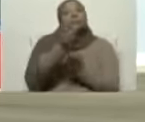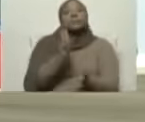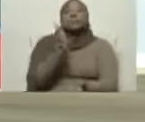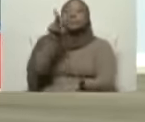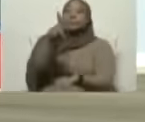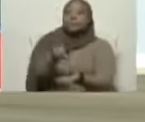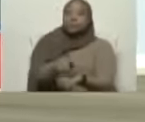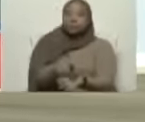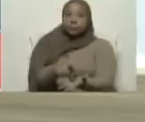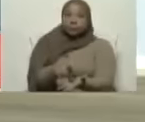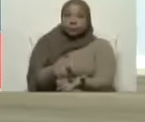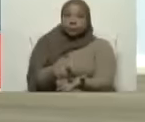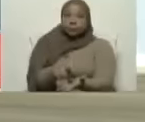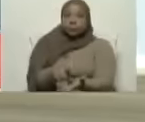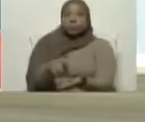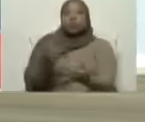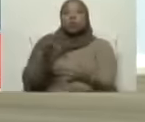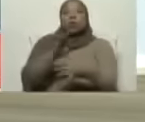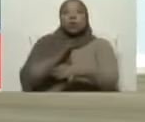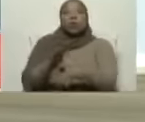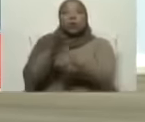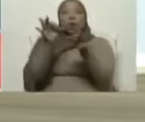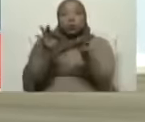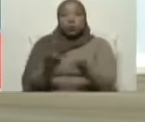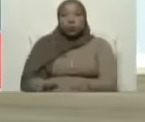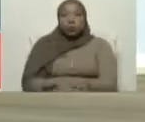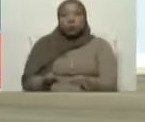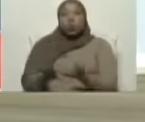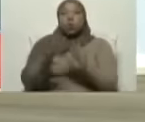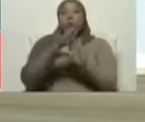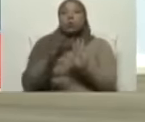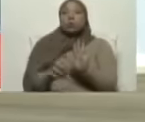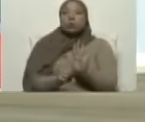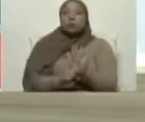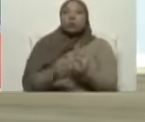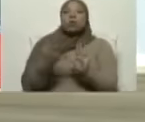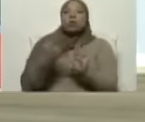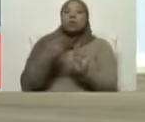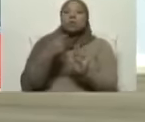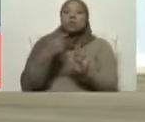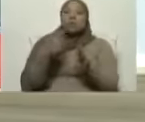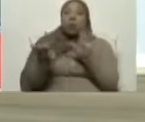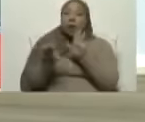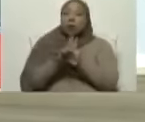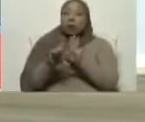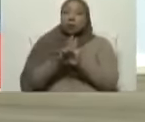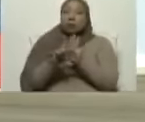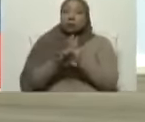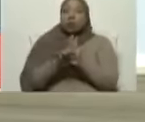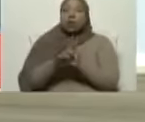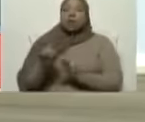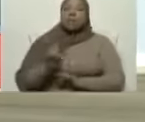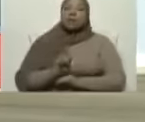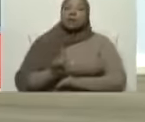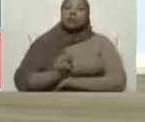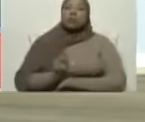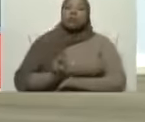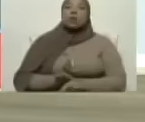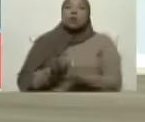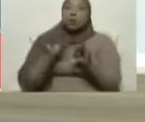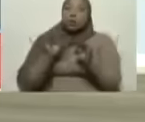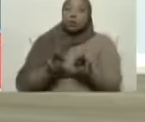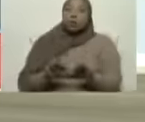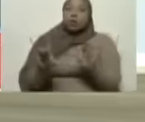participen den cumplimiento a la Constitución y la legislación venezolana que